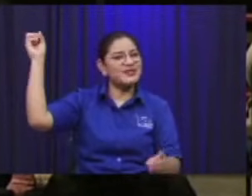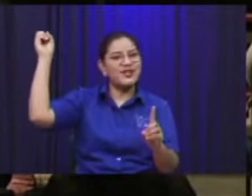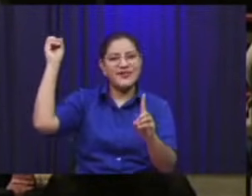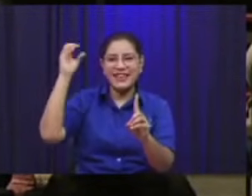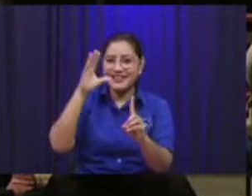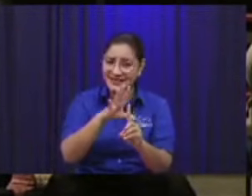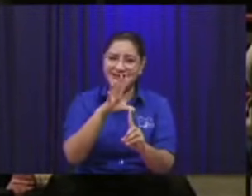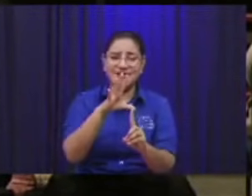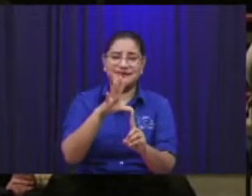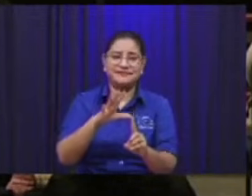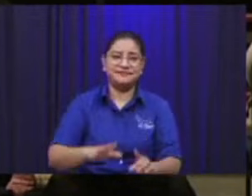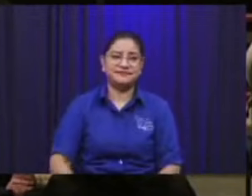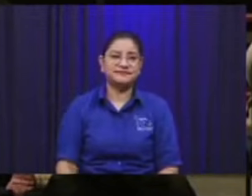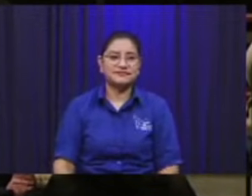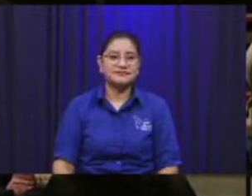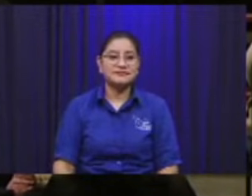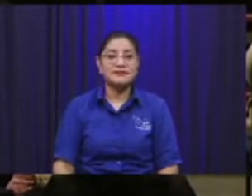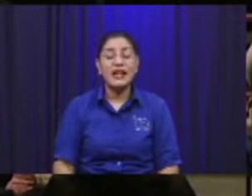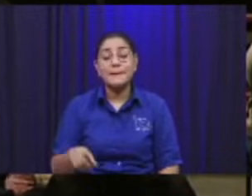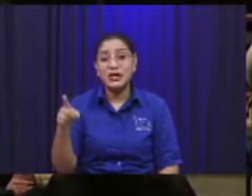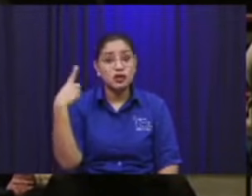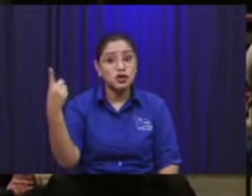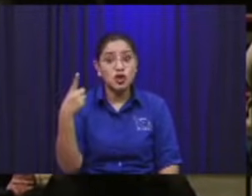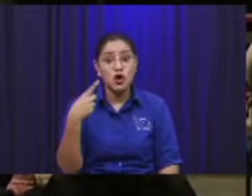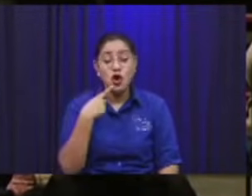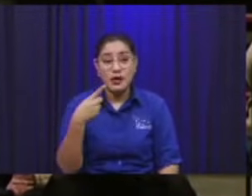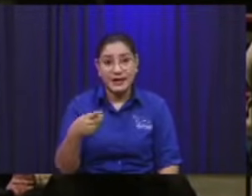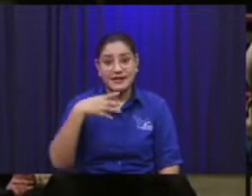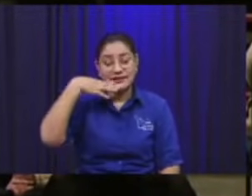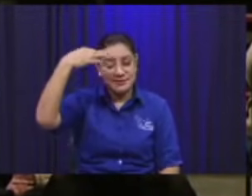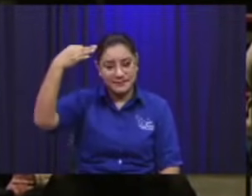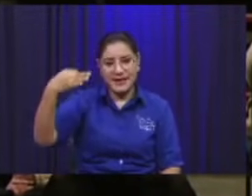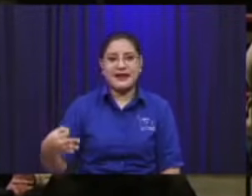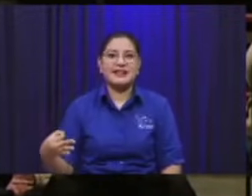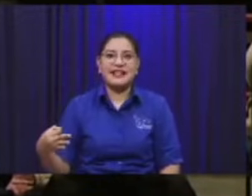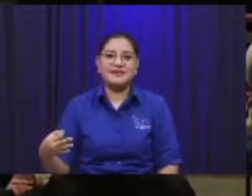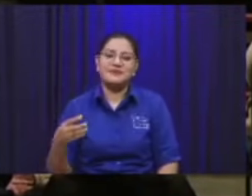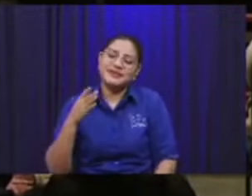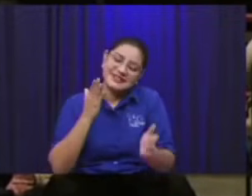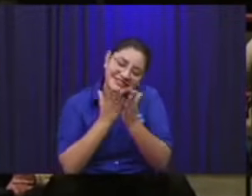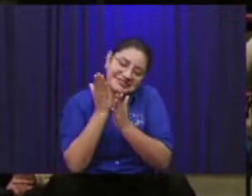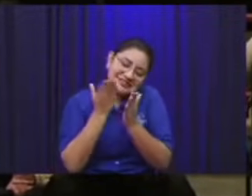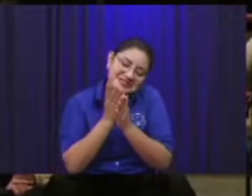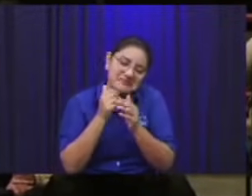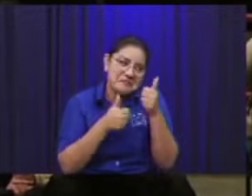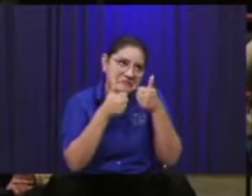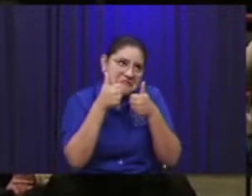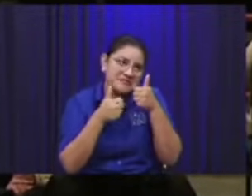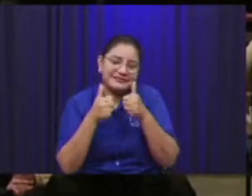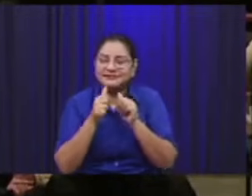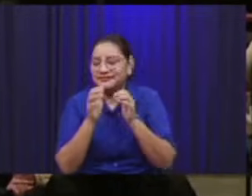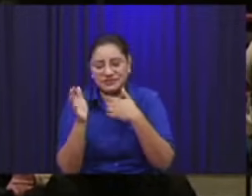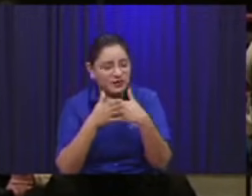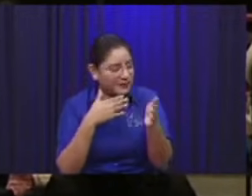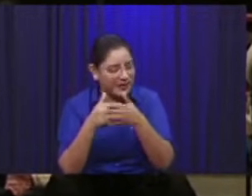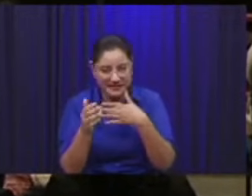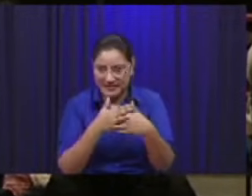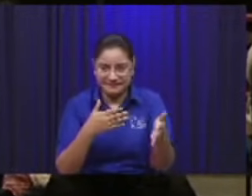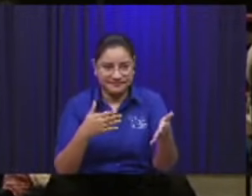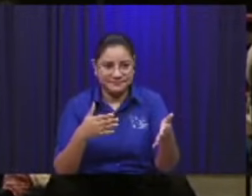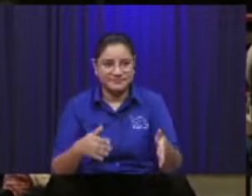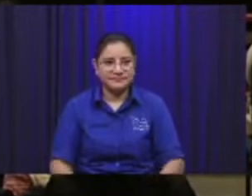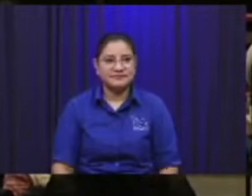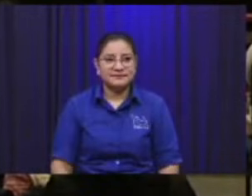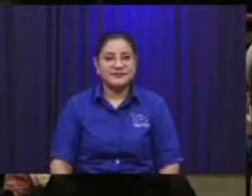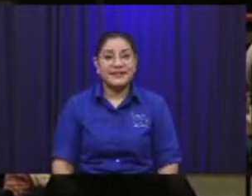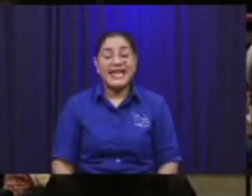también lo bendigo pero es verdad pero está en su derecho de dudarlo al problema como